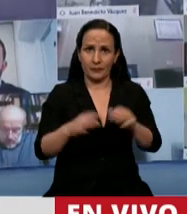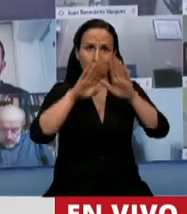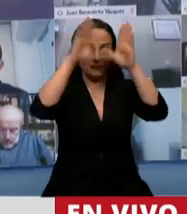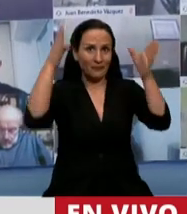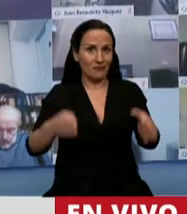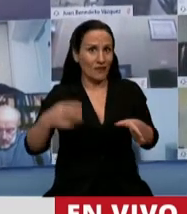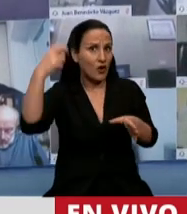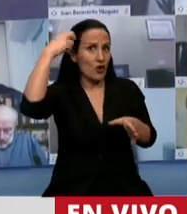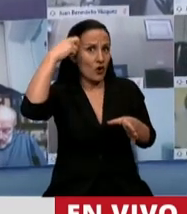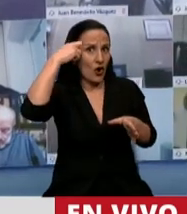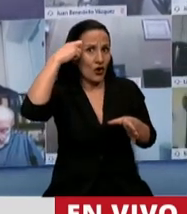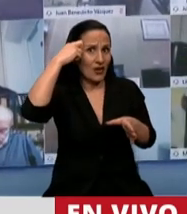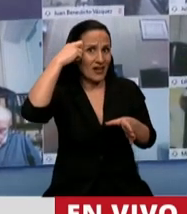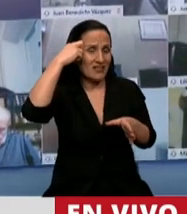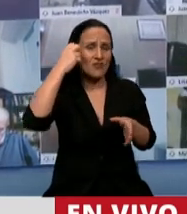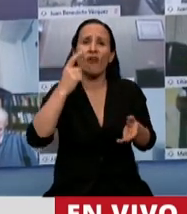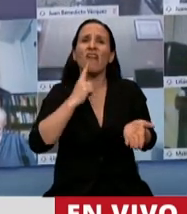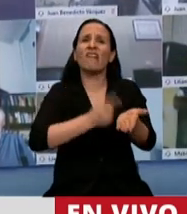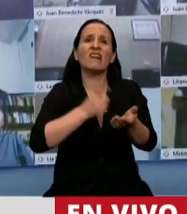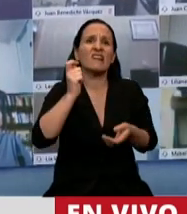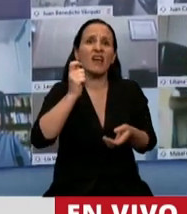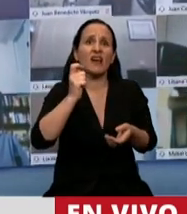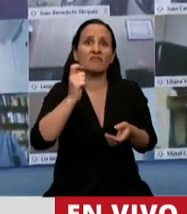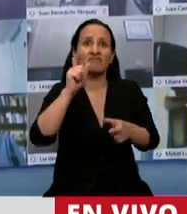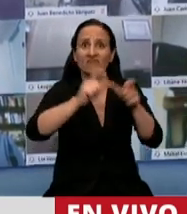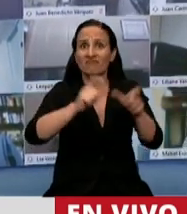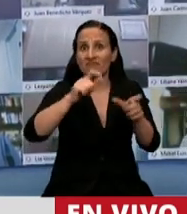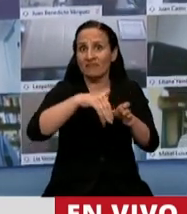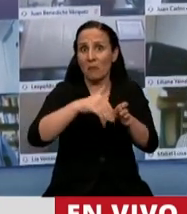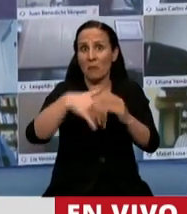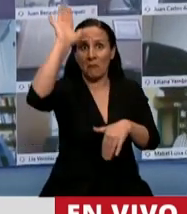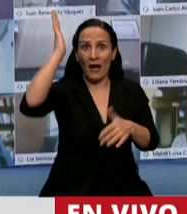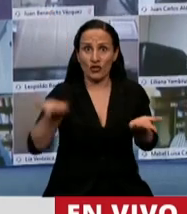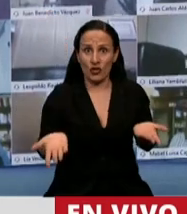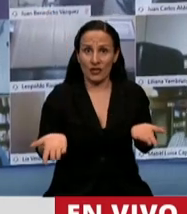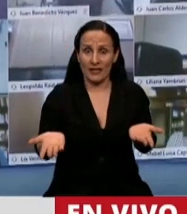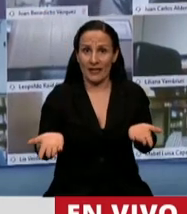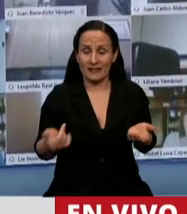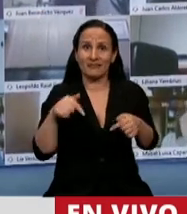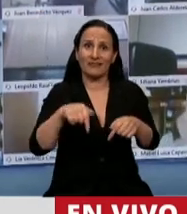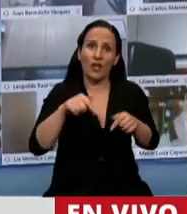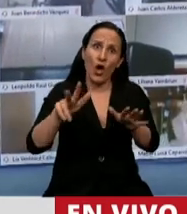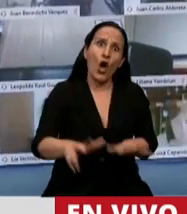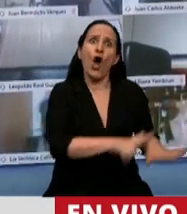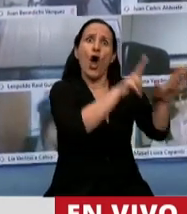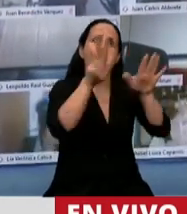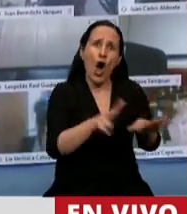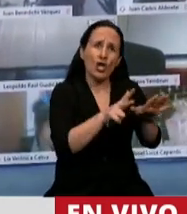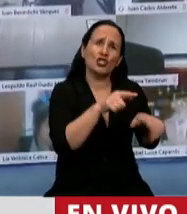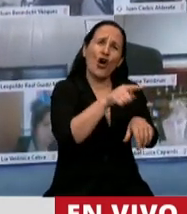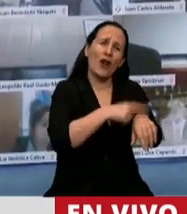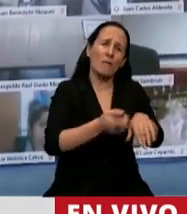Congreso define la mayoría. Y en este caso, en labor parlamentaria, después de 8 horas de labor